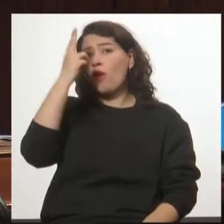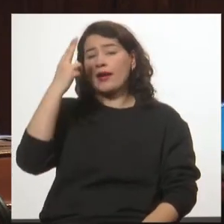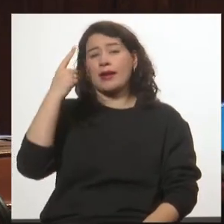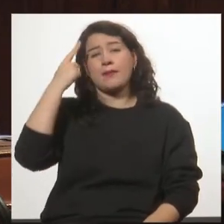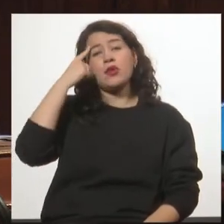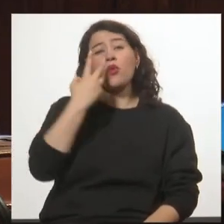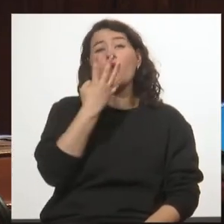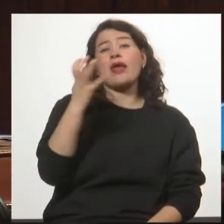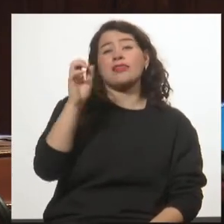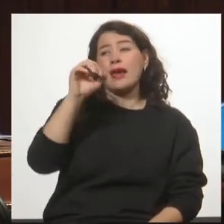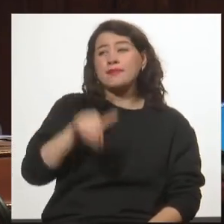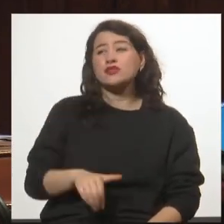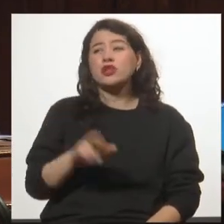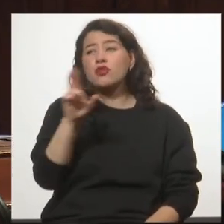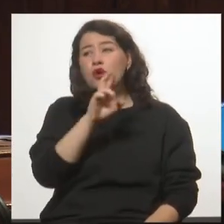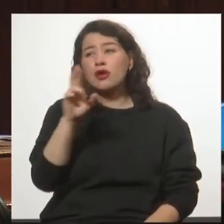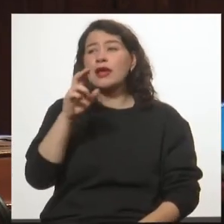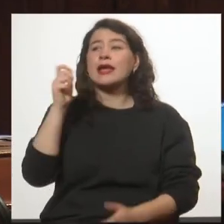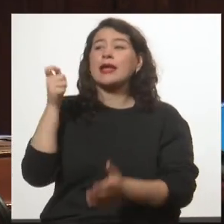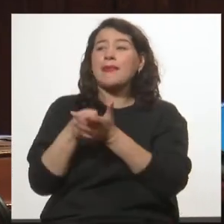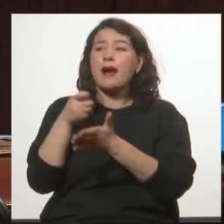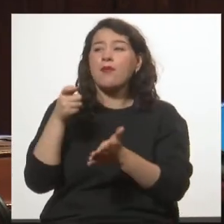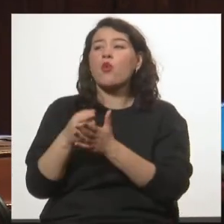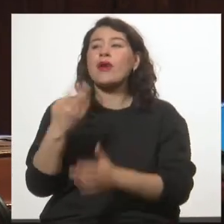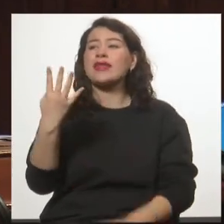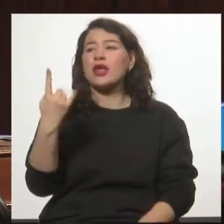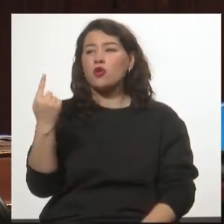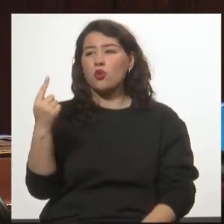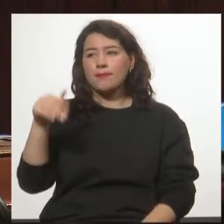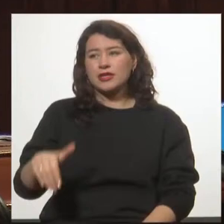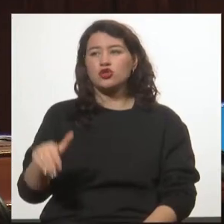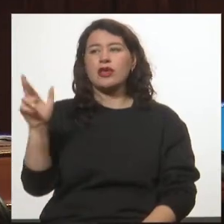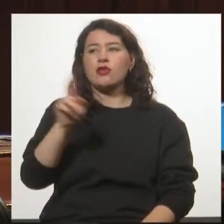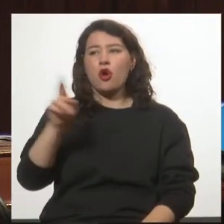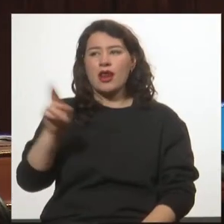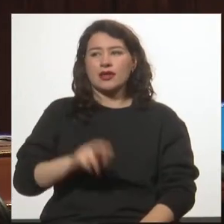40 millones de dólares y que costó 41 millones de dólares